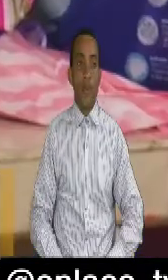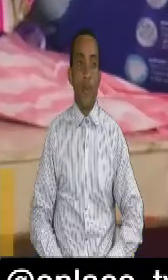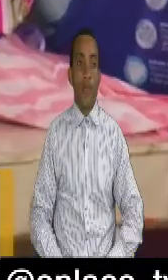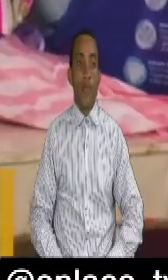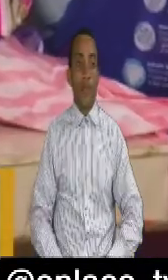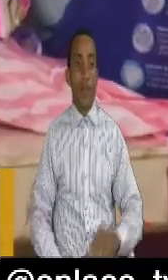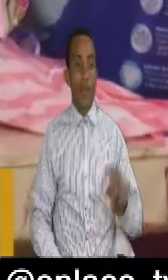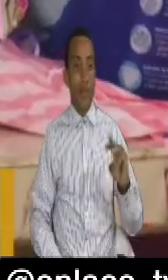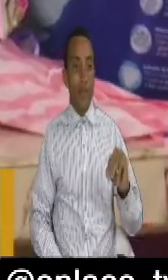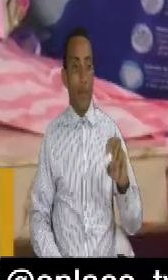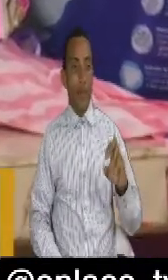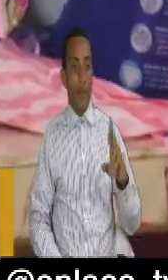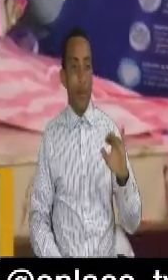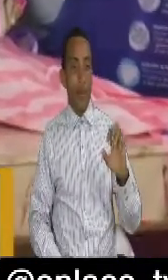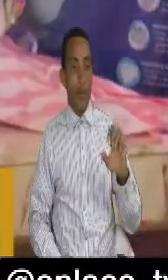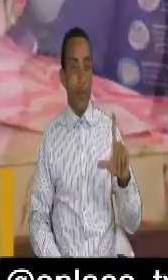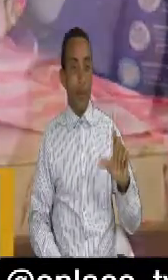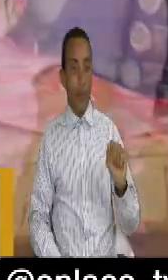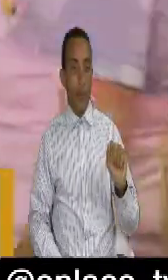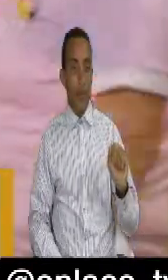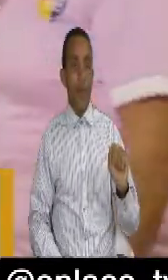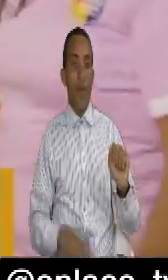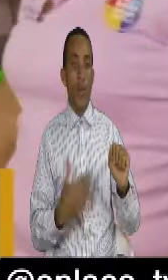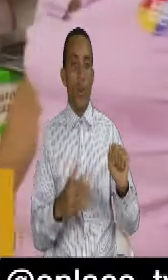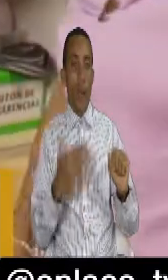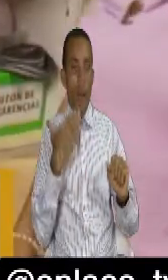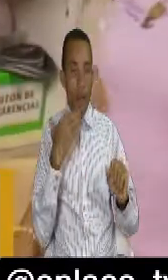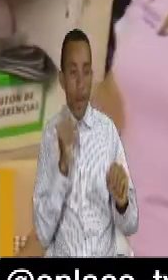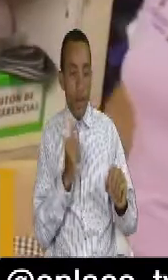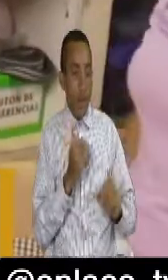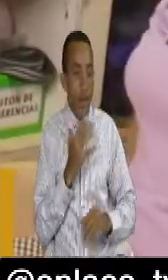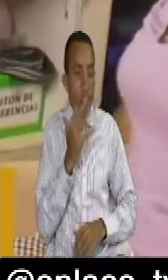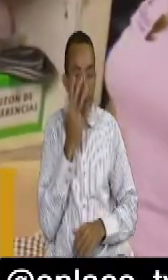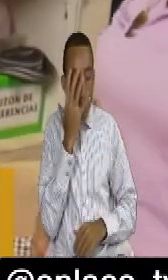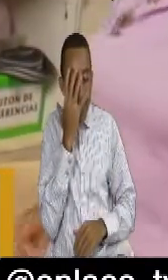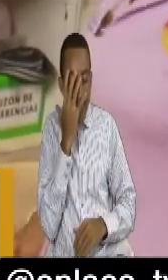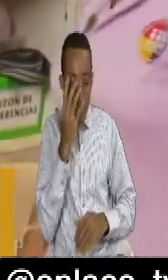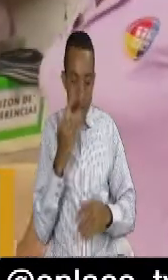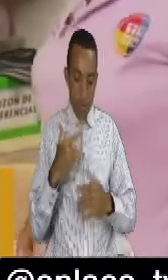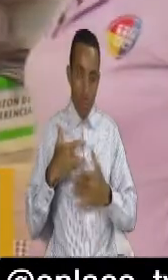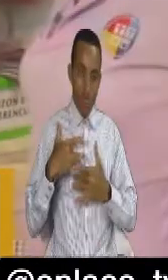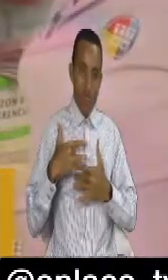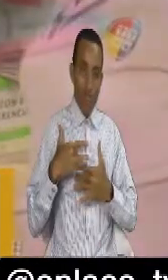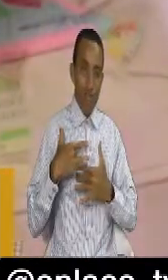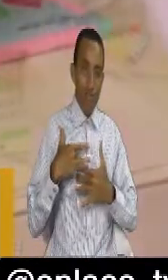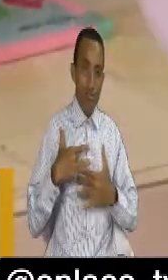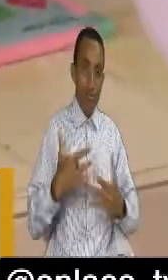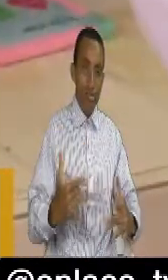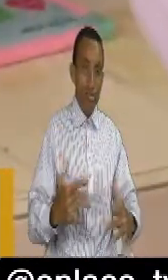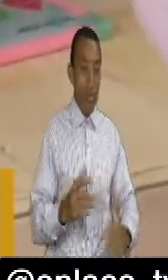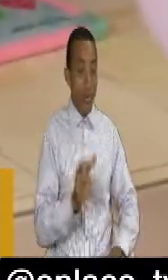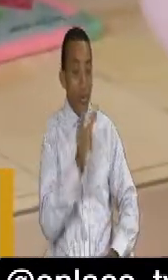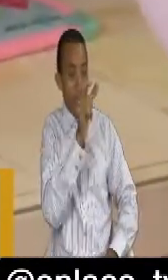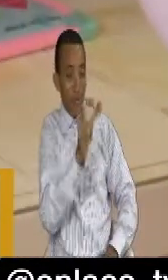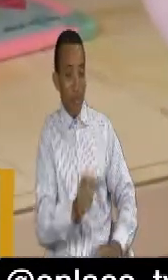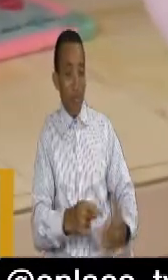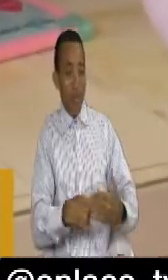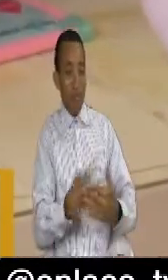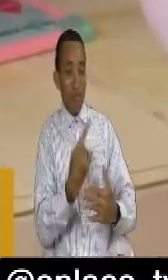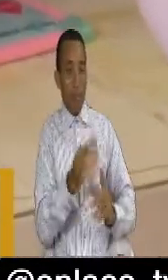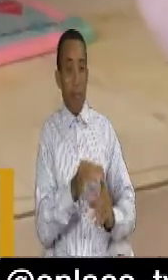Mariela Vanega de Rincón, una mujer tímida pero de corazón solidario y noble, es la protagonista de nuestra historia de